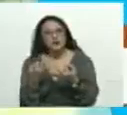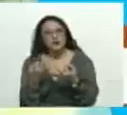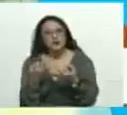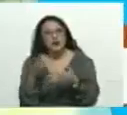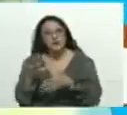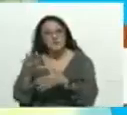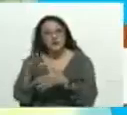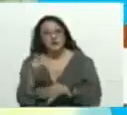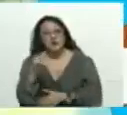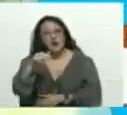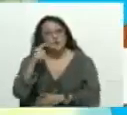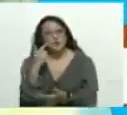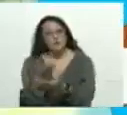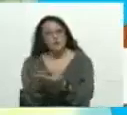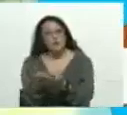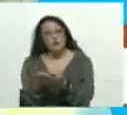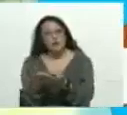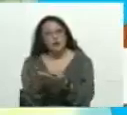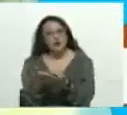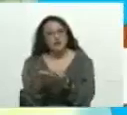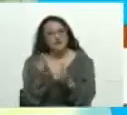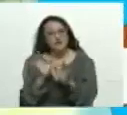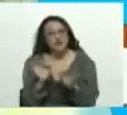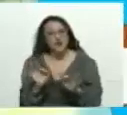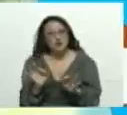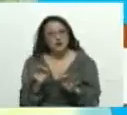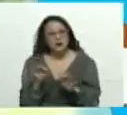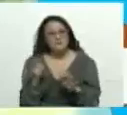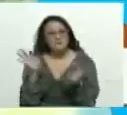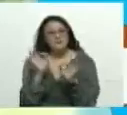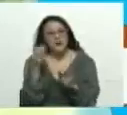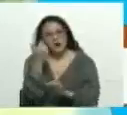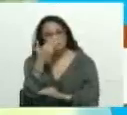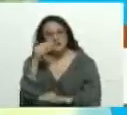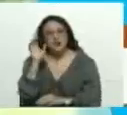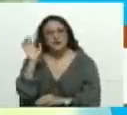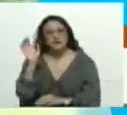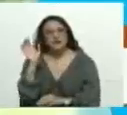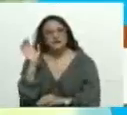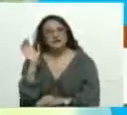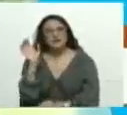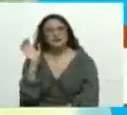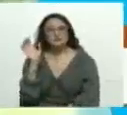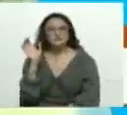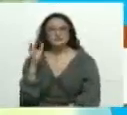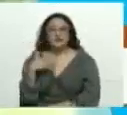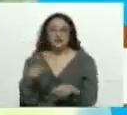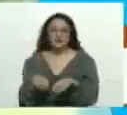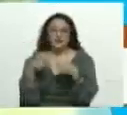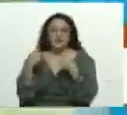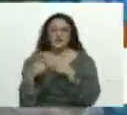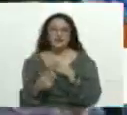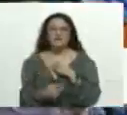tiene hoy Para proponer como alternativa a ese modelo capitalista que quiere avasallarnos